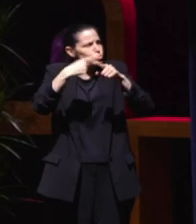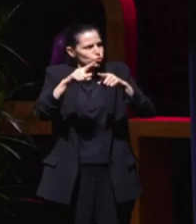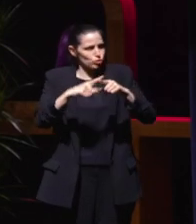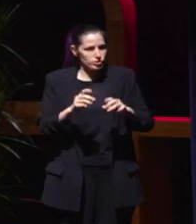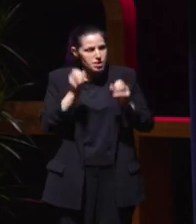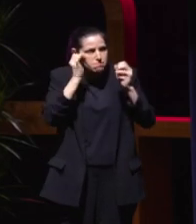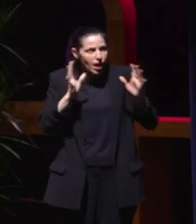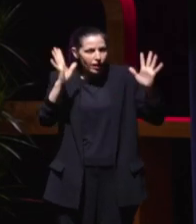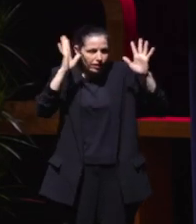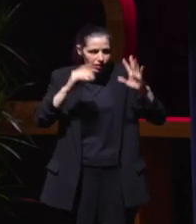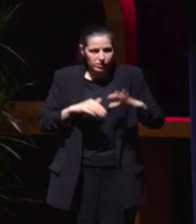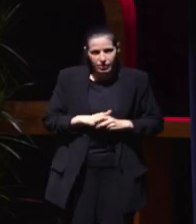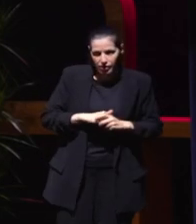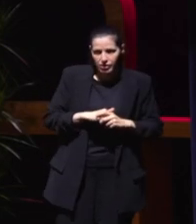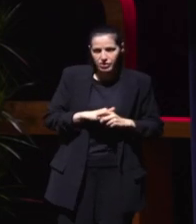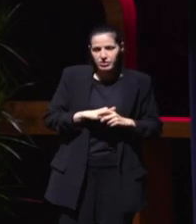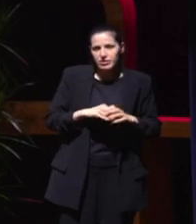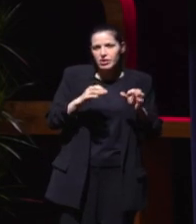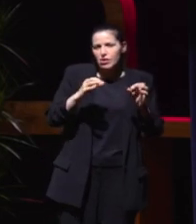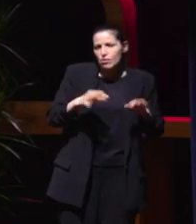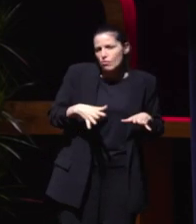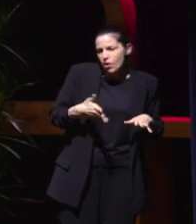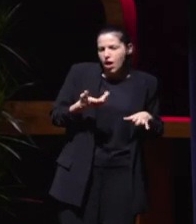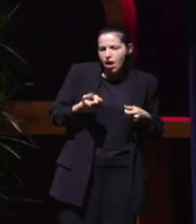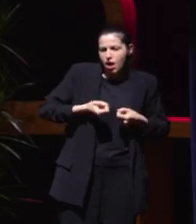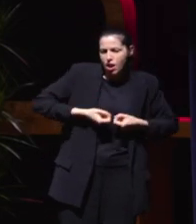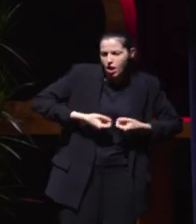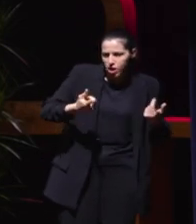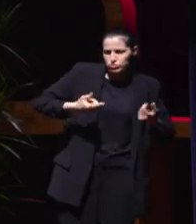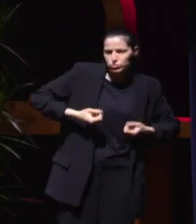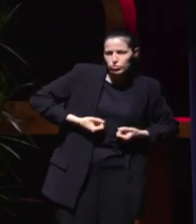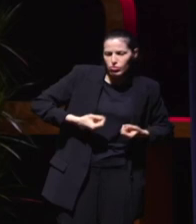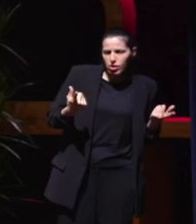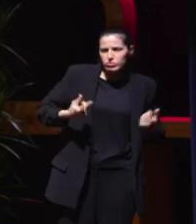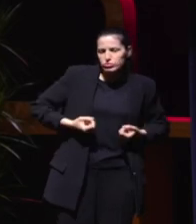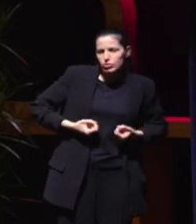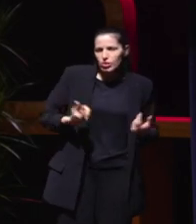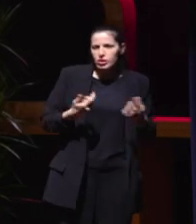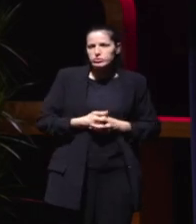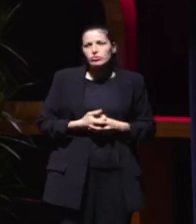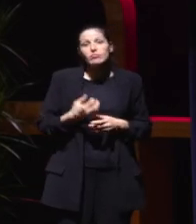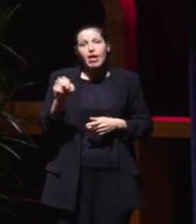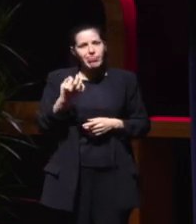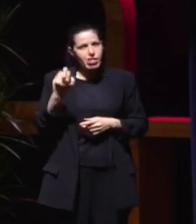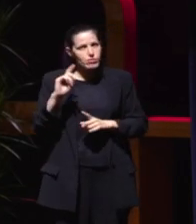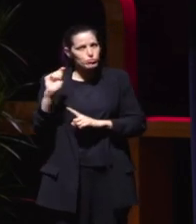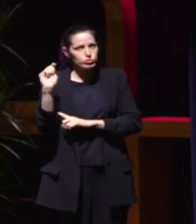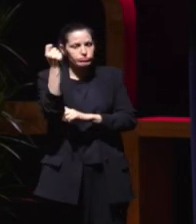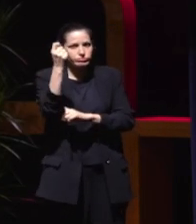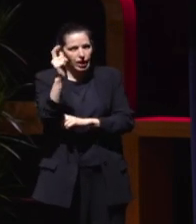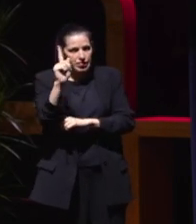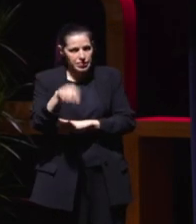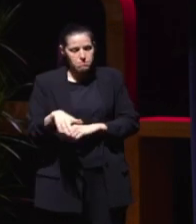un larguero no sé que venga pasta y venga pasta eso es una invasión eso es tenemos que conquistar esos espacios